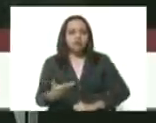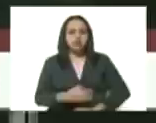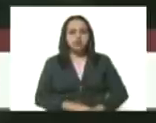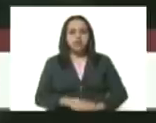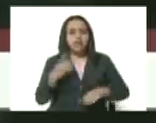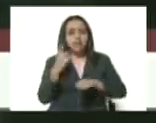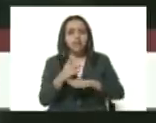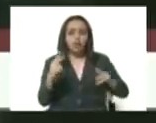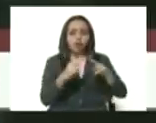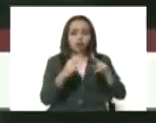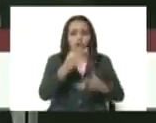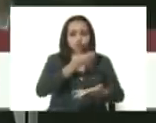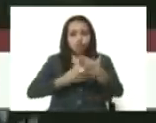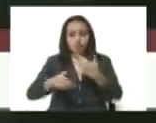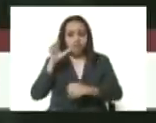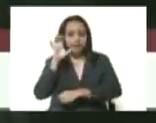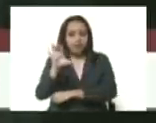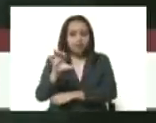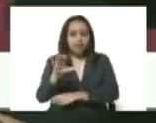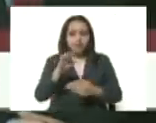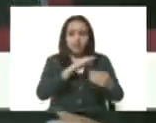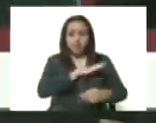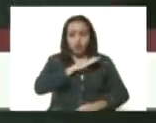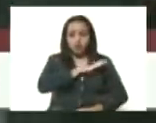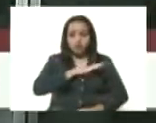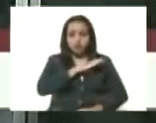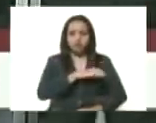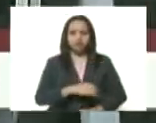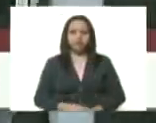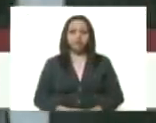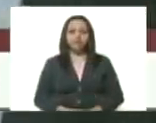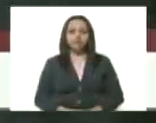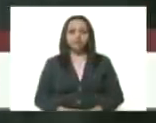importantes para compartir con el país y con la Comisión.